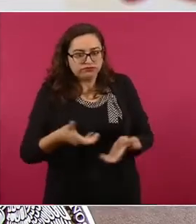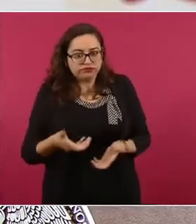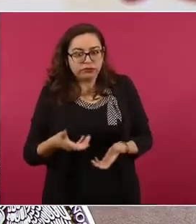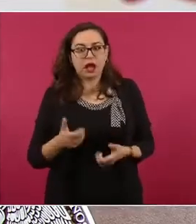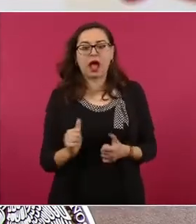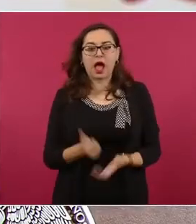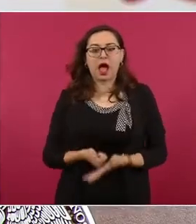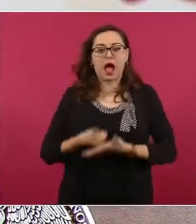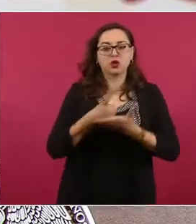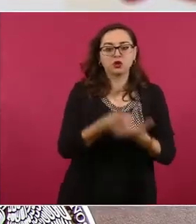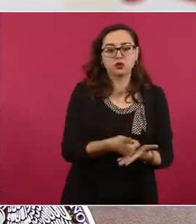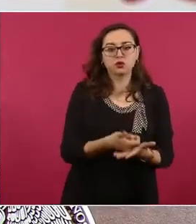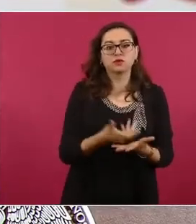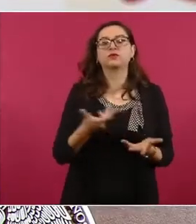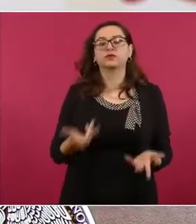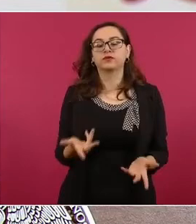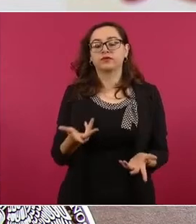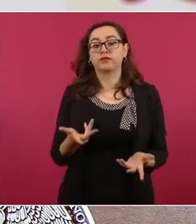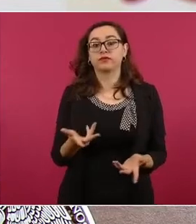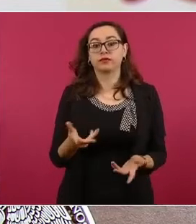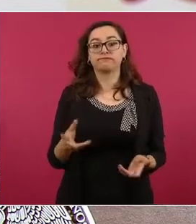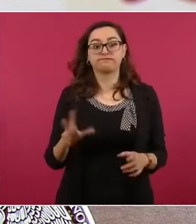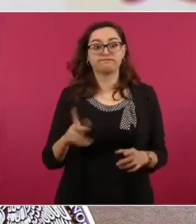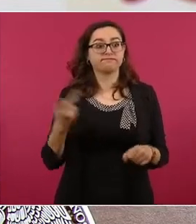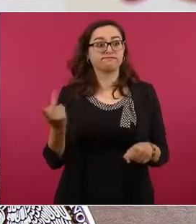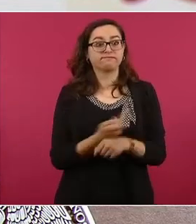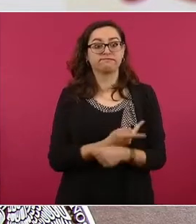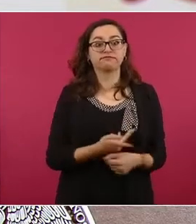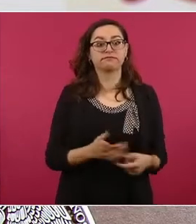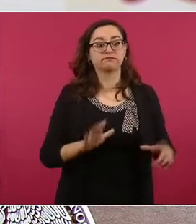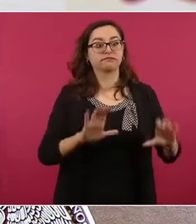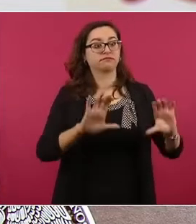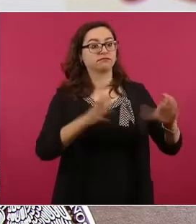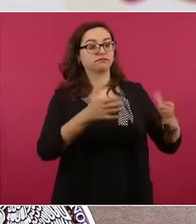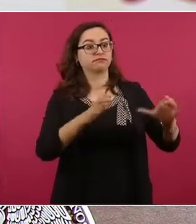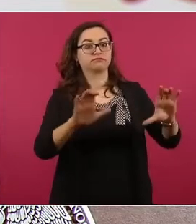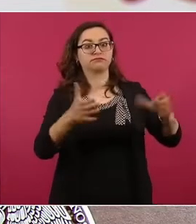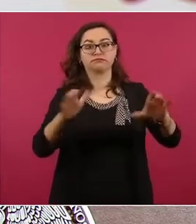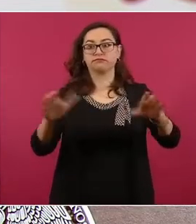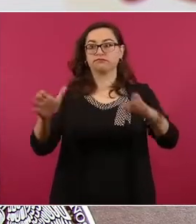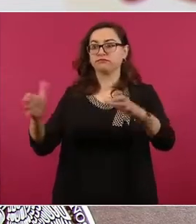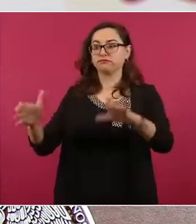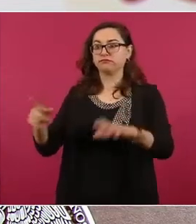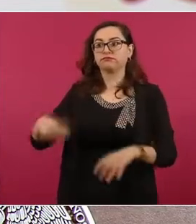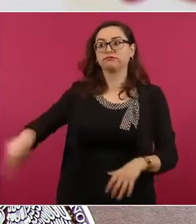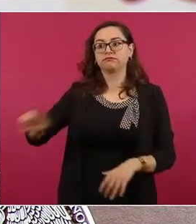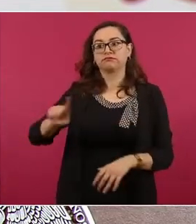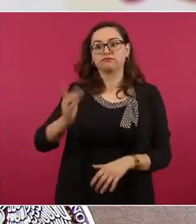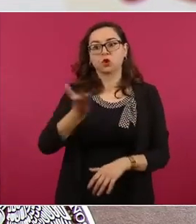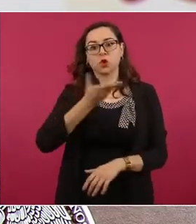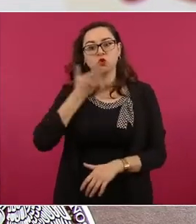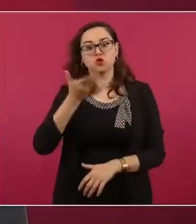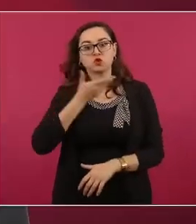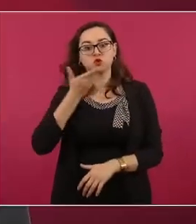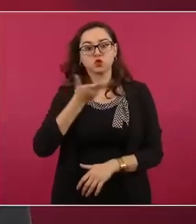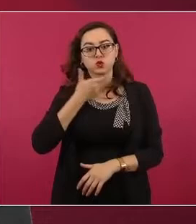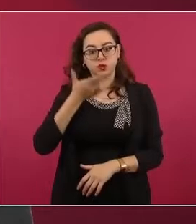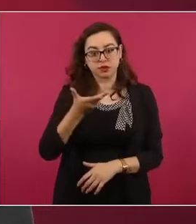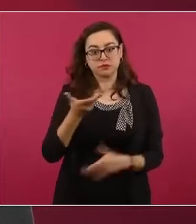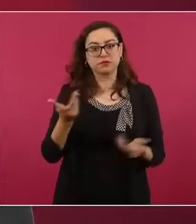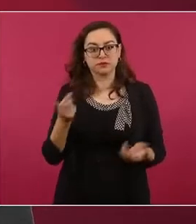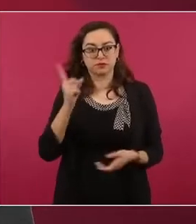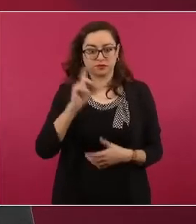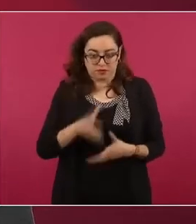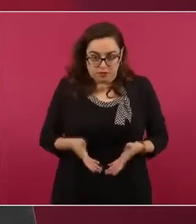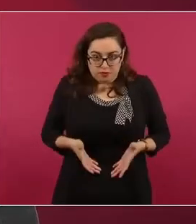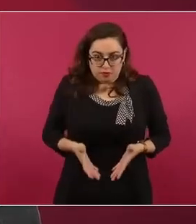una respuesta directa que permite a muchas comunidades acceder a un servicio vital como es la